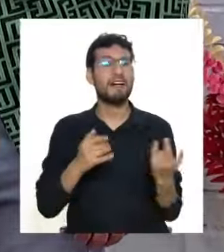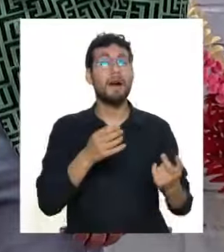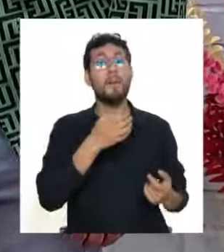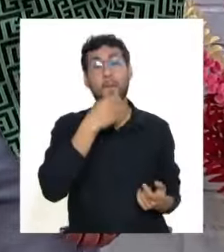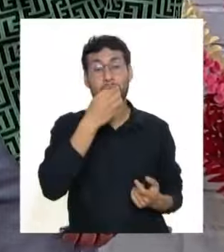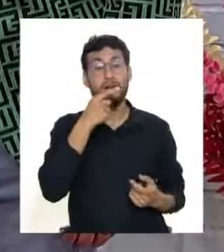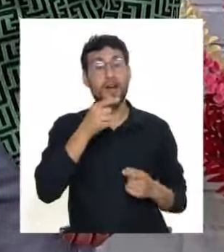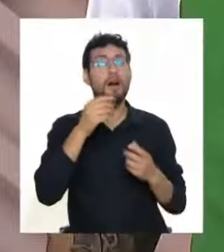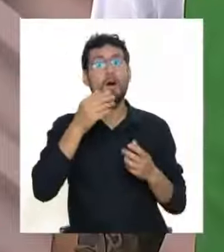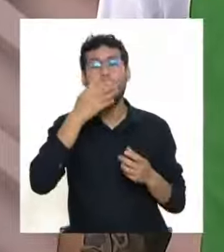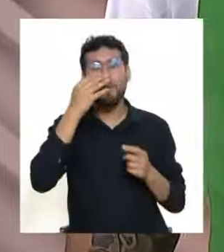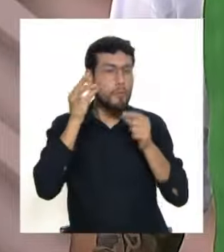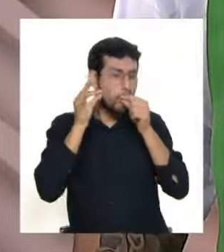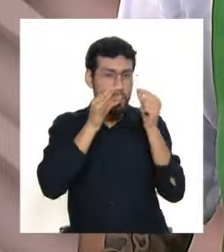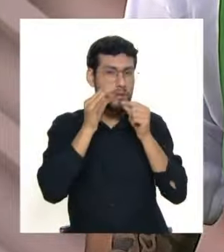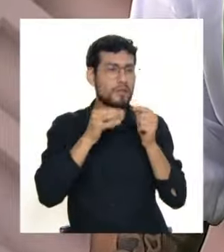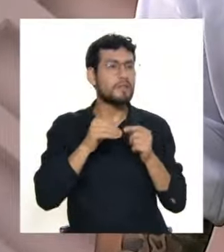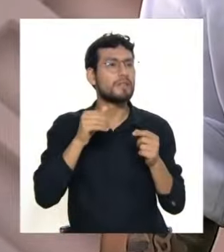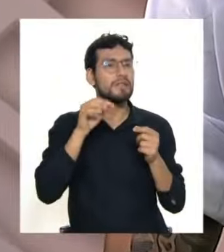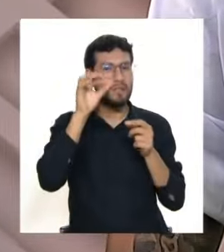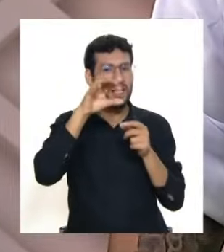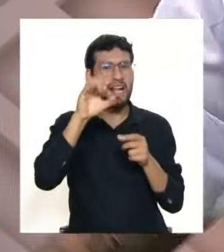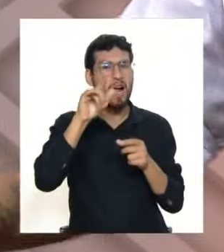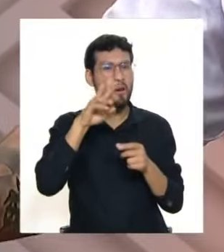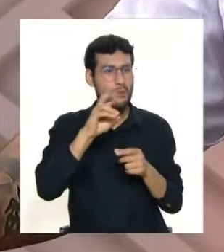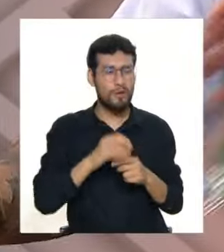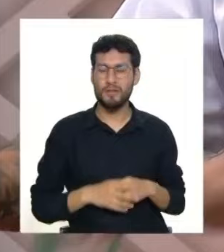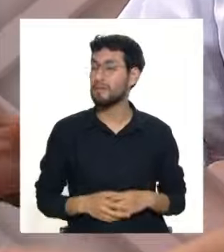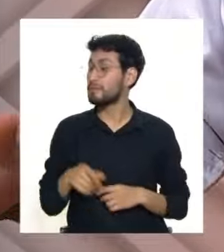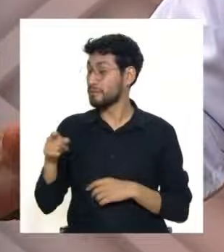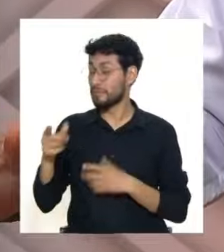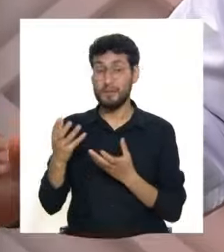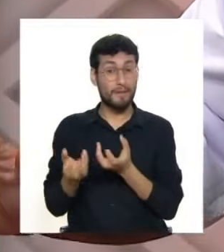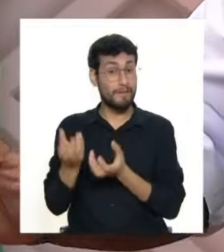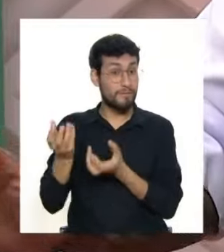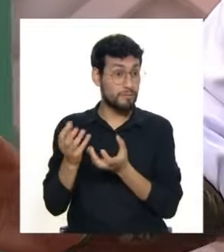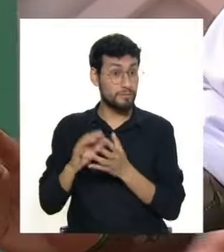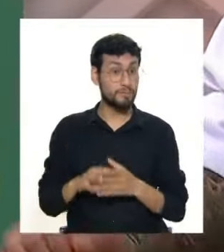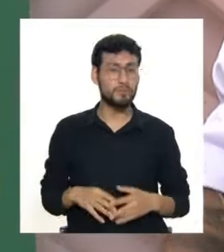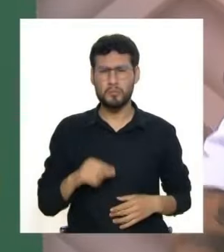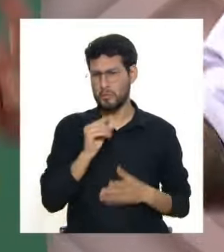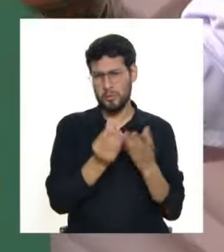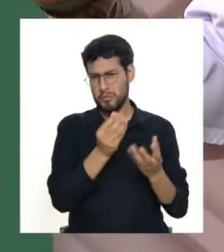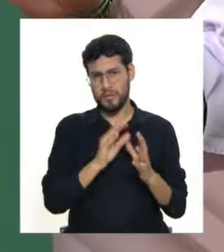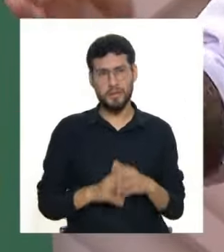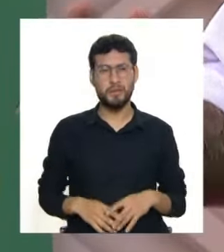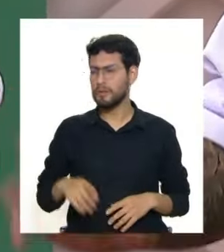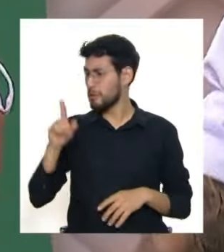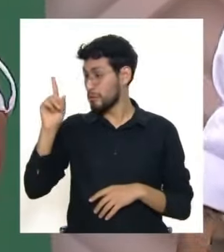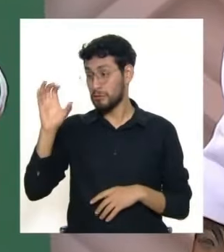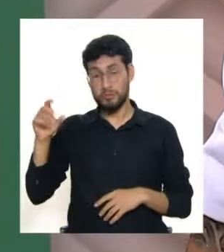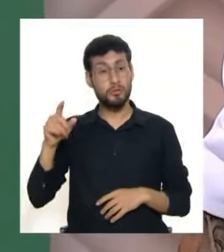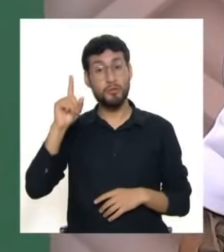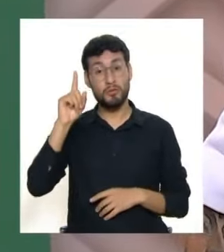con su clavito de olor y su... Eso solo lo pones a hervir. Lo pones a servir. Una te rinde por litro y medio, ¿verdad?